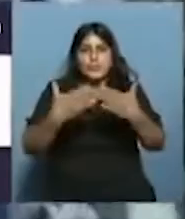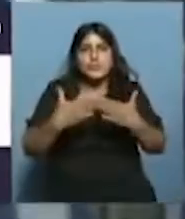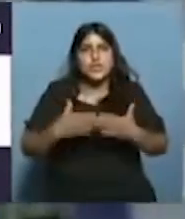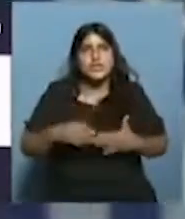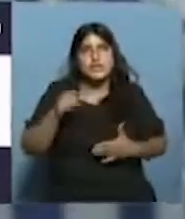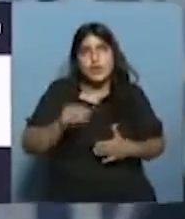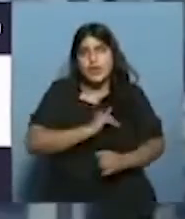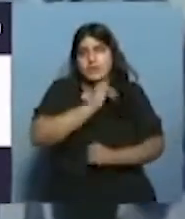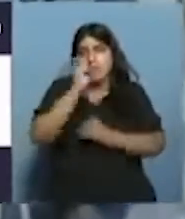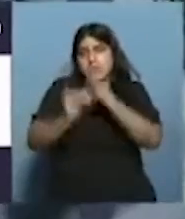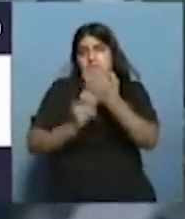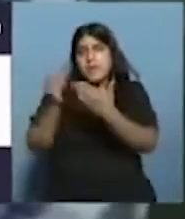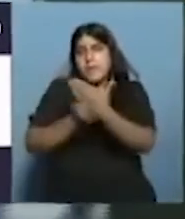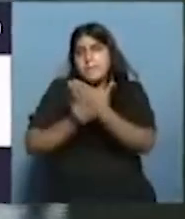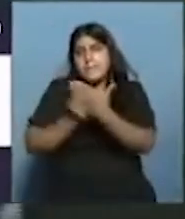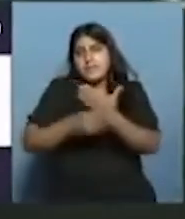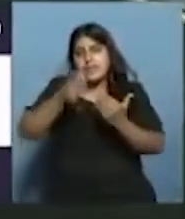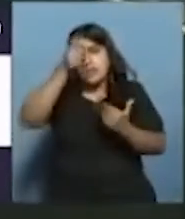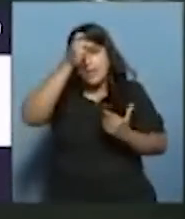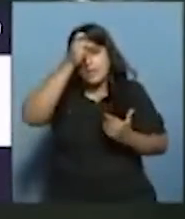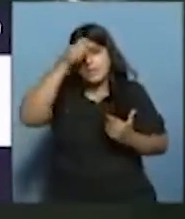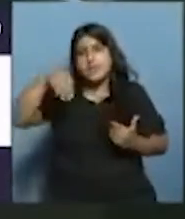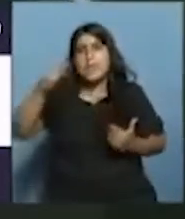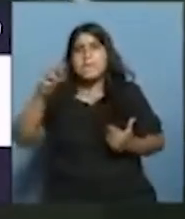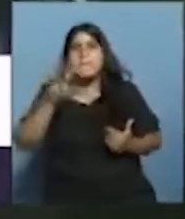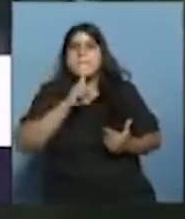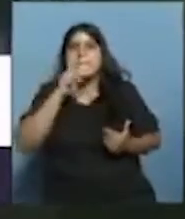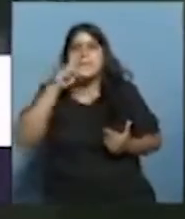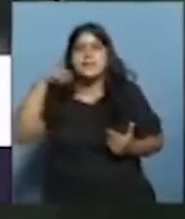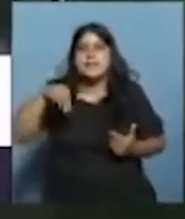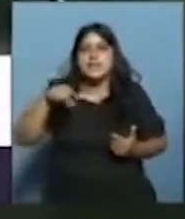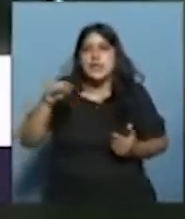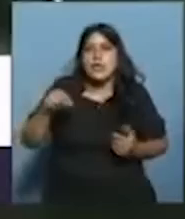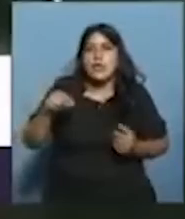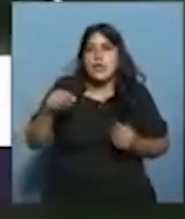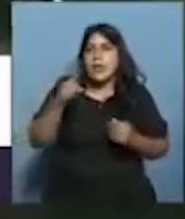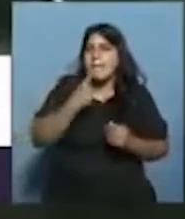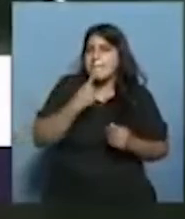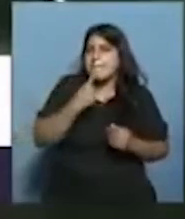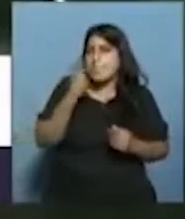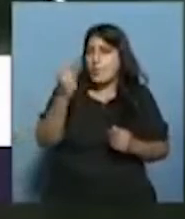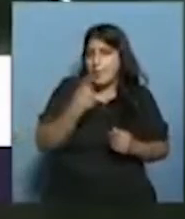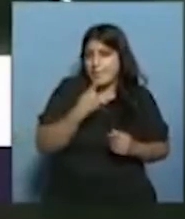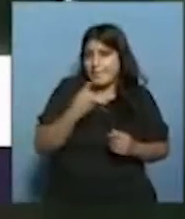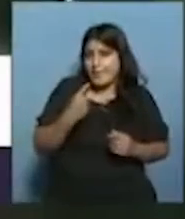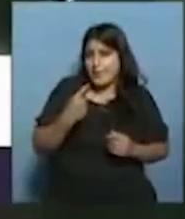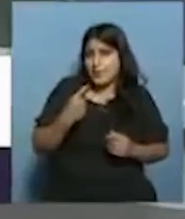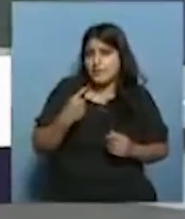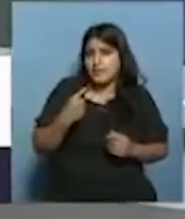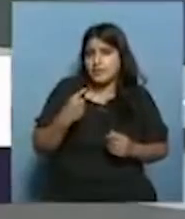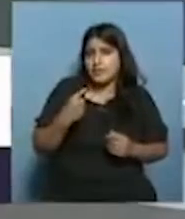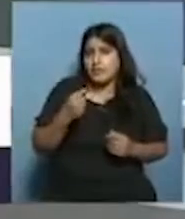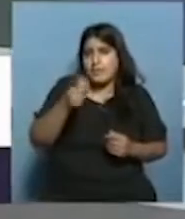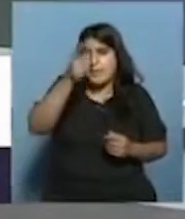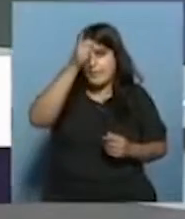palabras del ministro de Seguridad, el comandante Luis Martín. Una pregunta, Cristian, para el comandante Luis Martín. Tiene que ver si